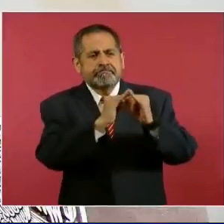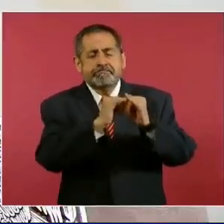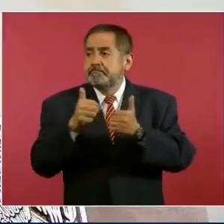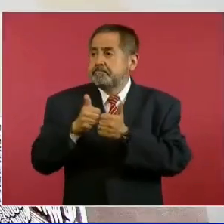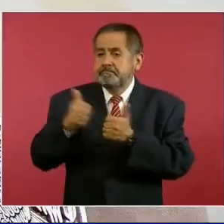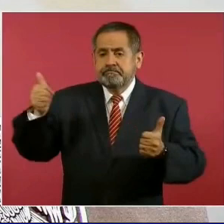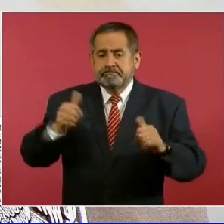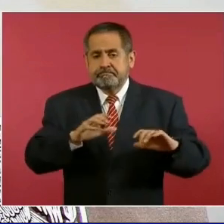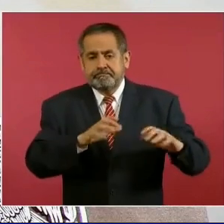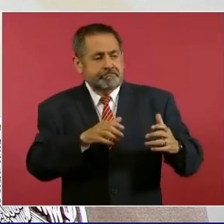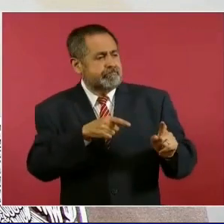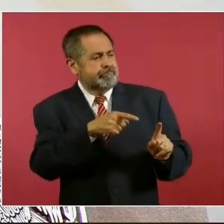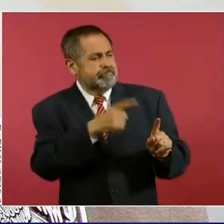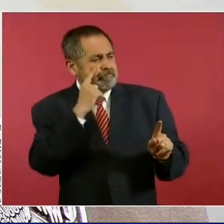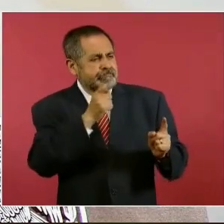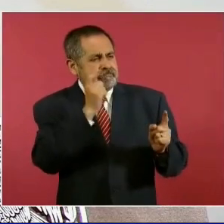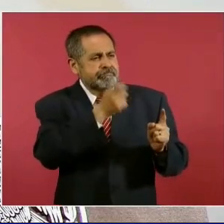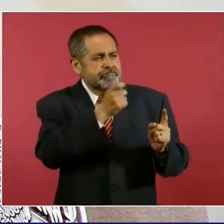autónomos